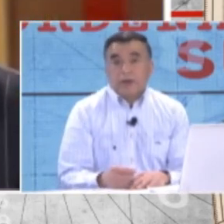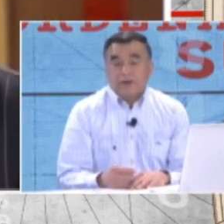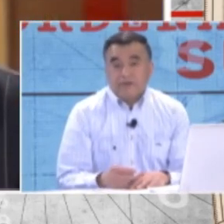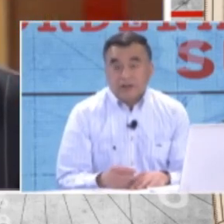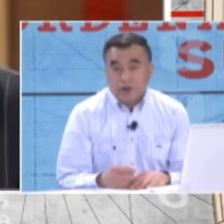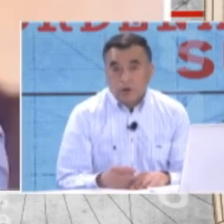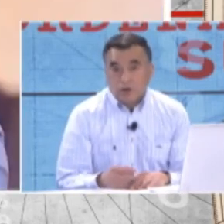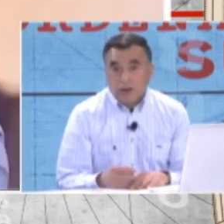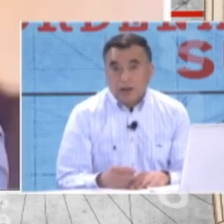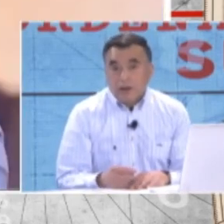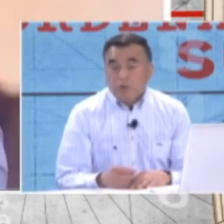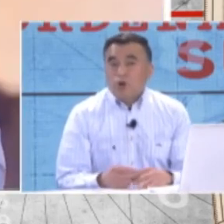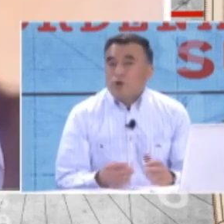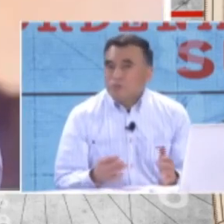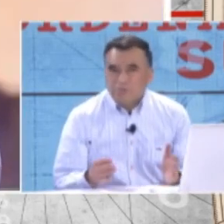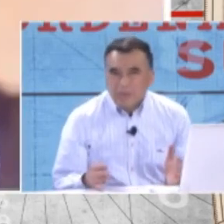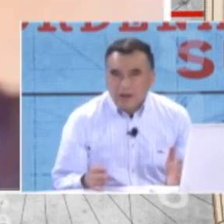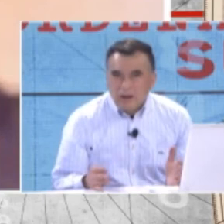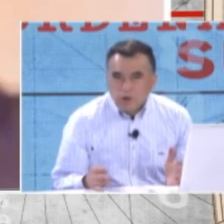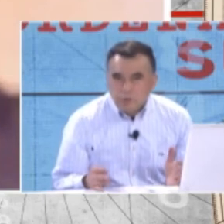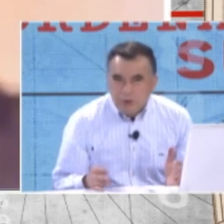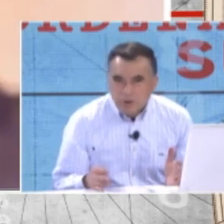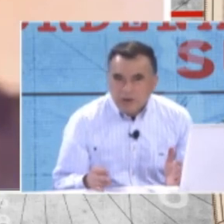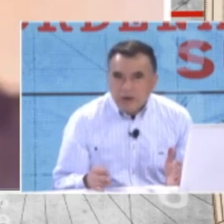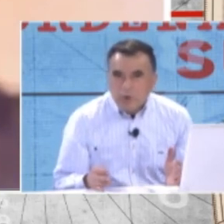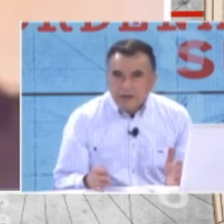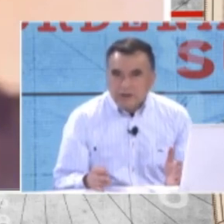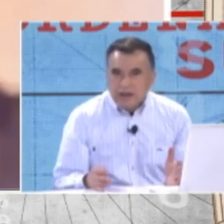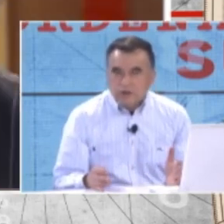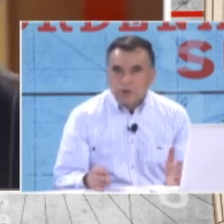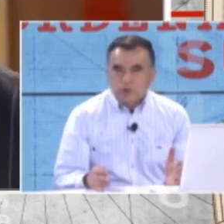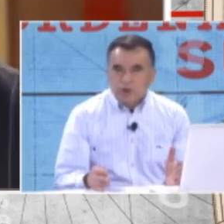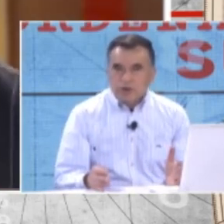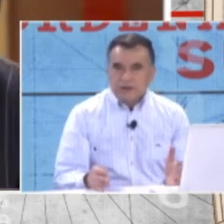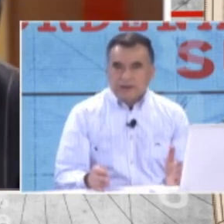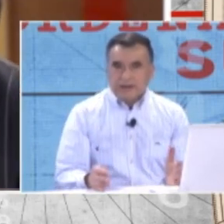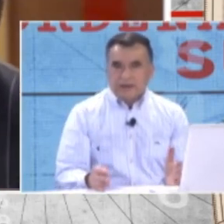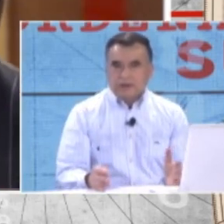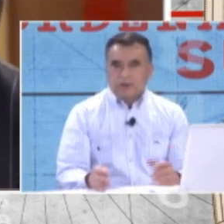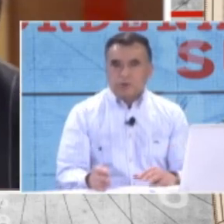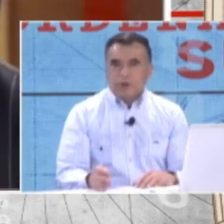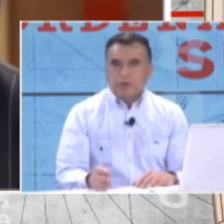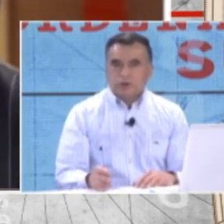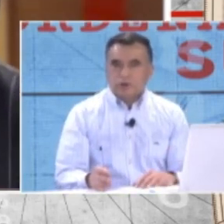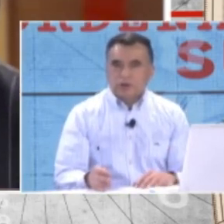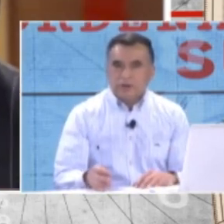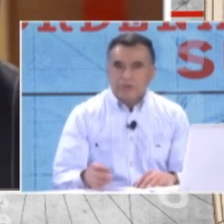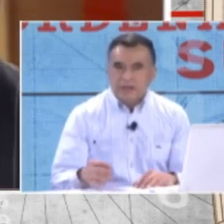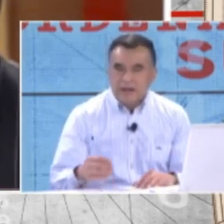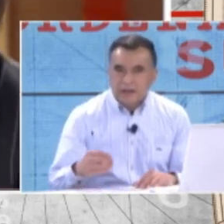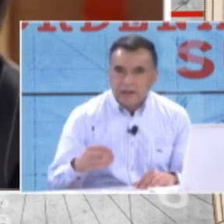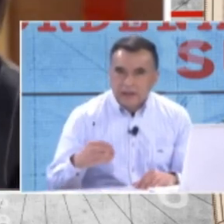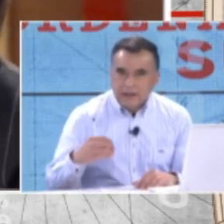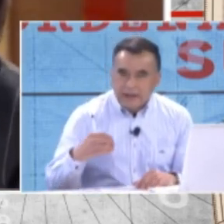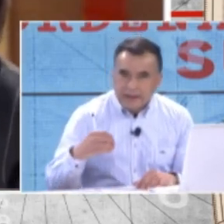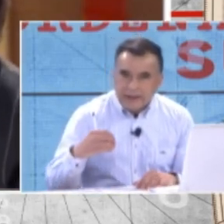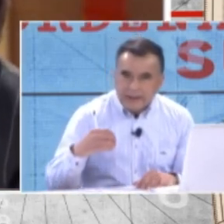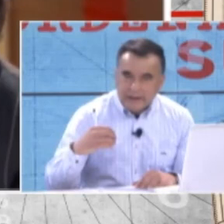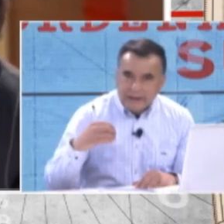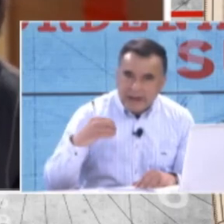la de la hiperinflación. Pero los pueblos encuentran soluciones, Andrés. Los pueblos terminan